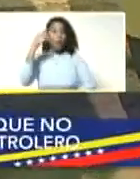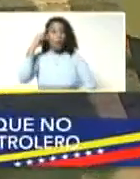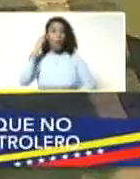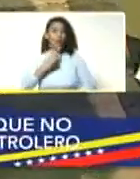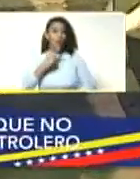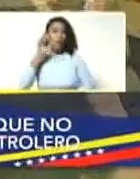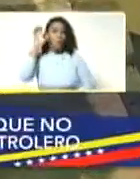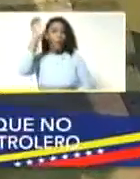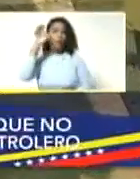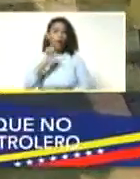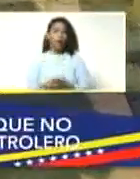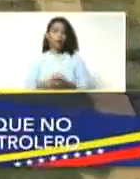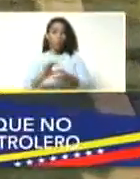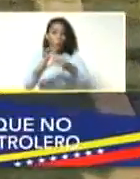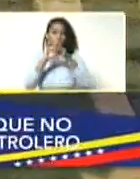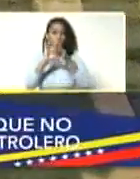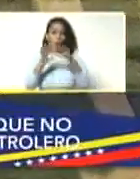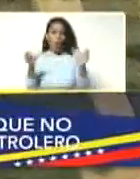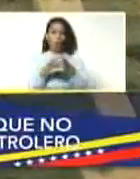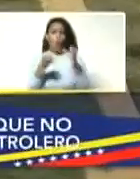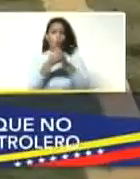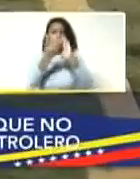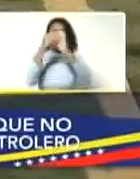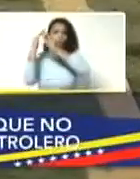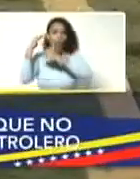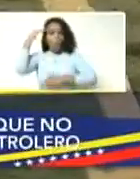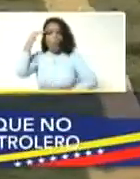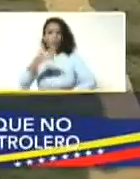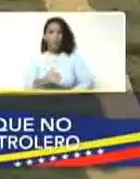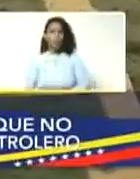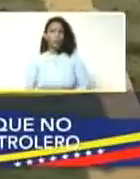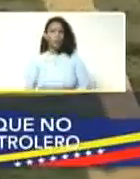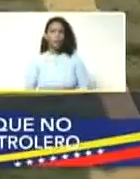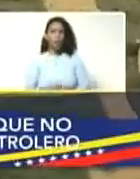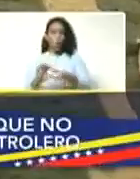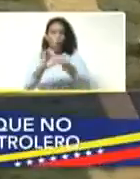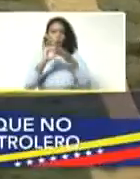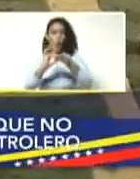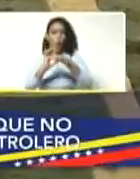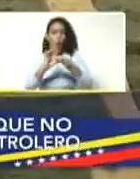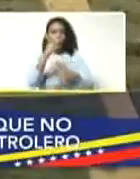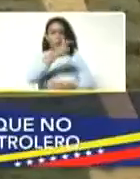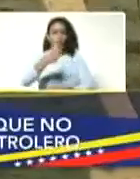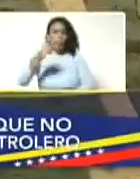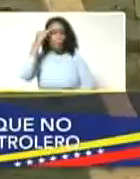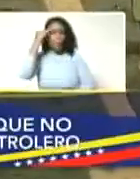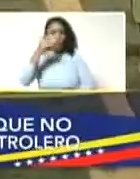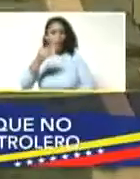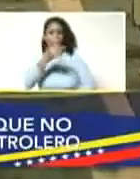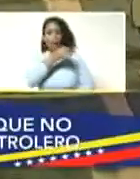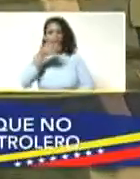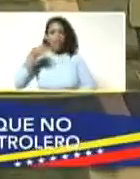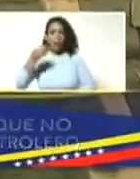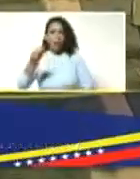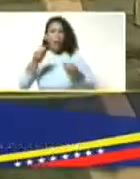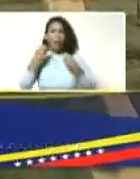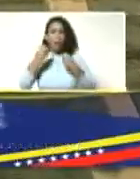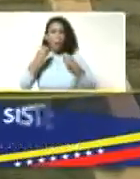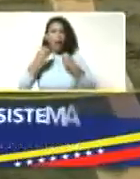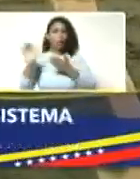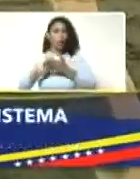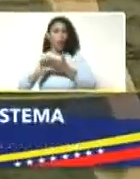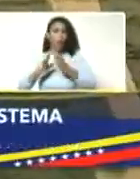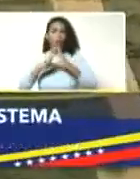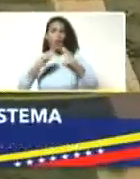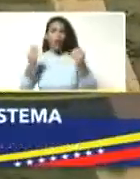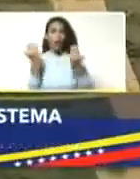de la patria, unidos en las brigadas comunitarias militares, unión cívico-militar perfecta, para recuperar todas las